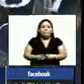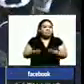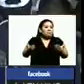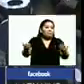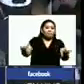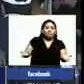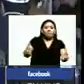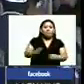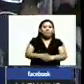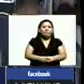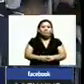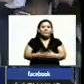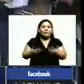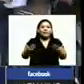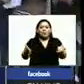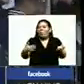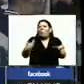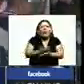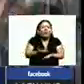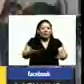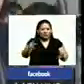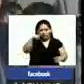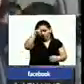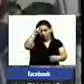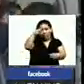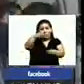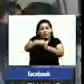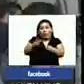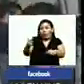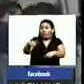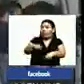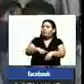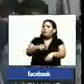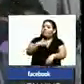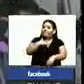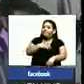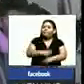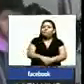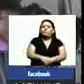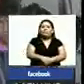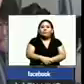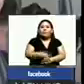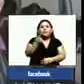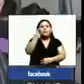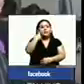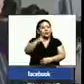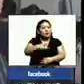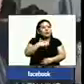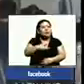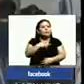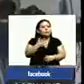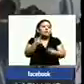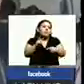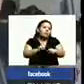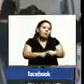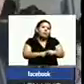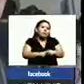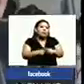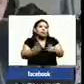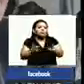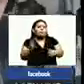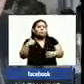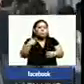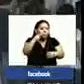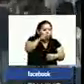en cualquier área Así como está el tiempo, es difícil, pero ya con esto